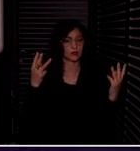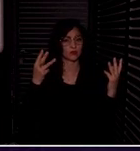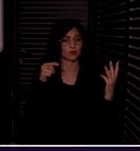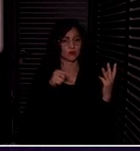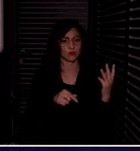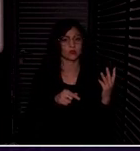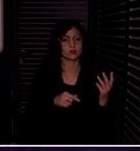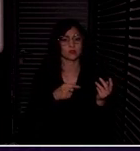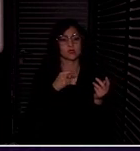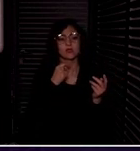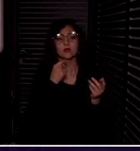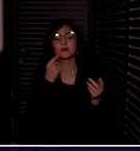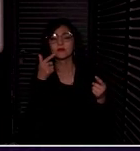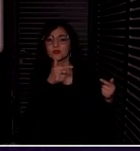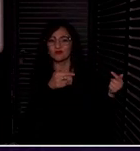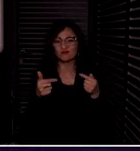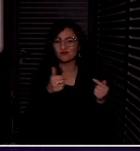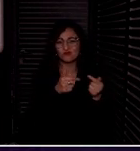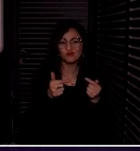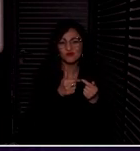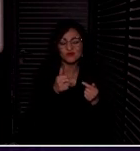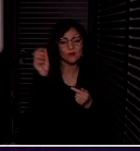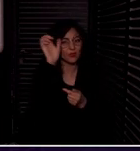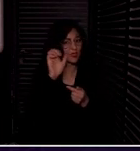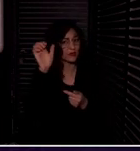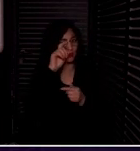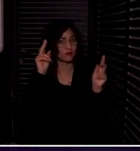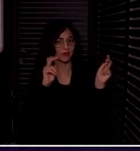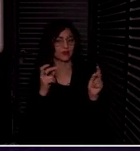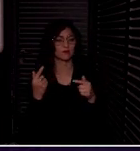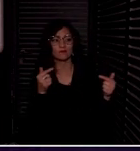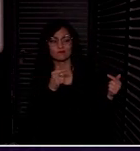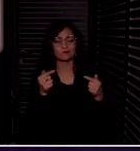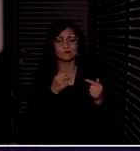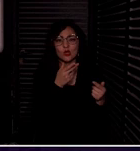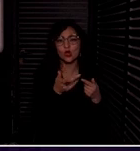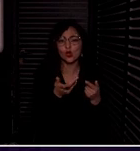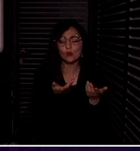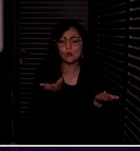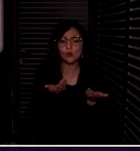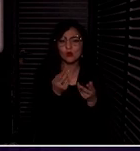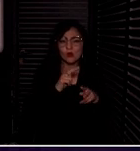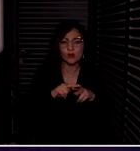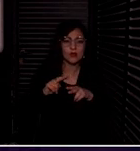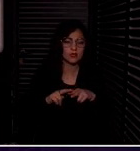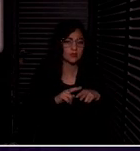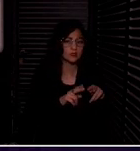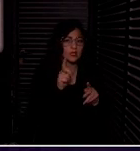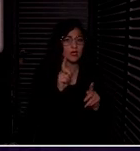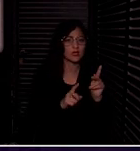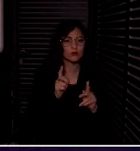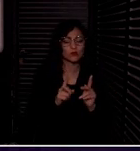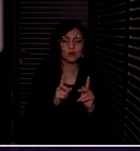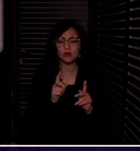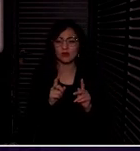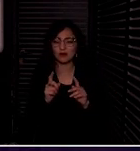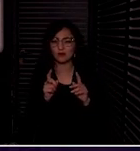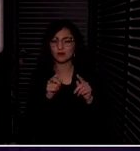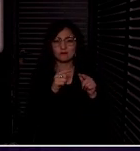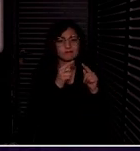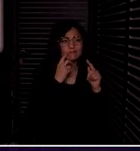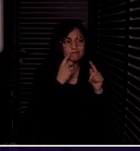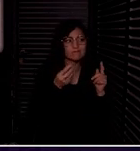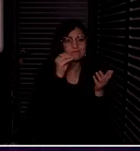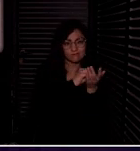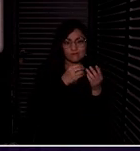del odio. Esto ha generado un debate en Europa importante de cómo a través de estas plataformas se canalizan ciertas posiciones. Va a haber más